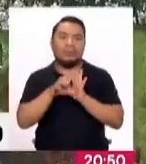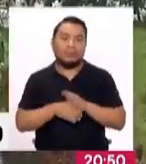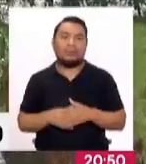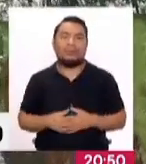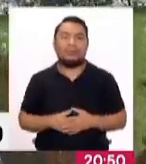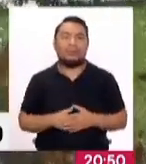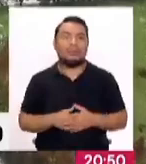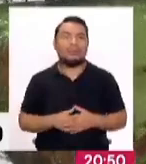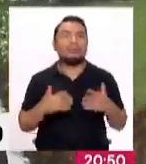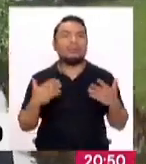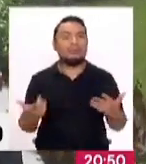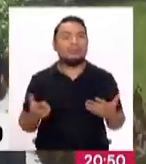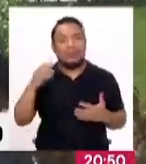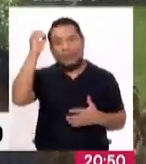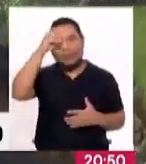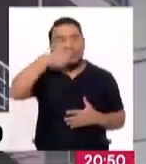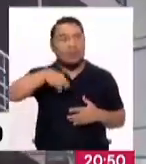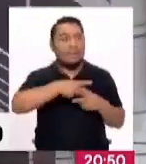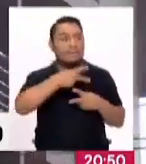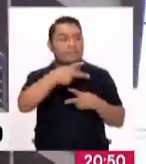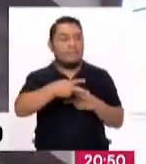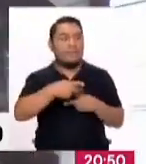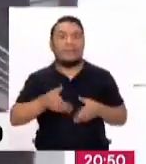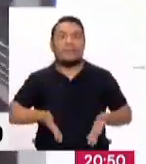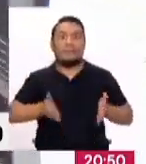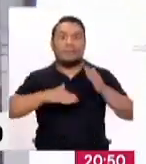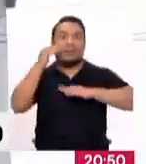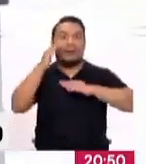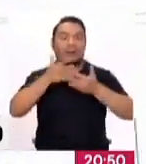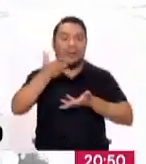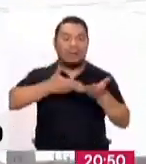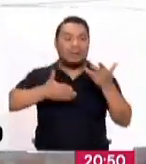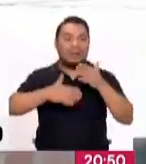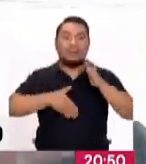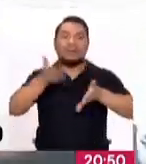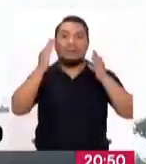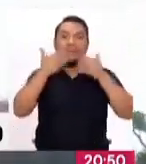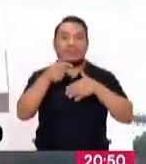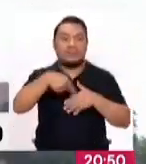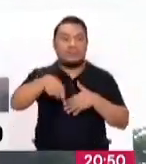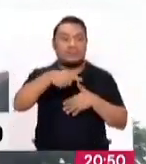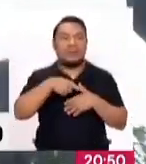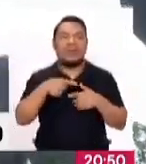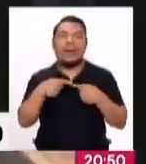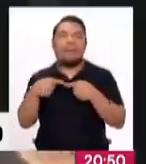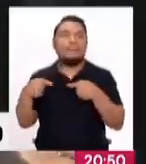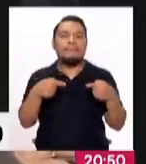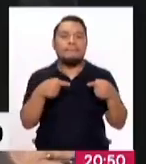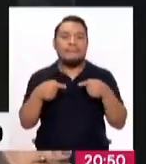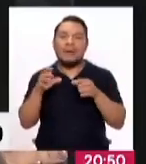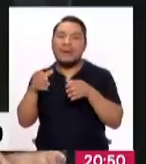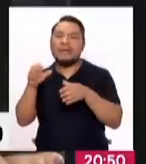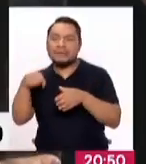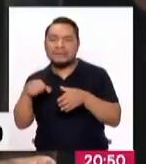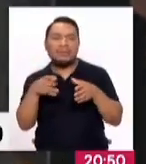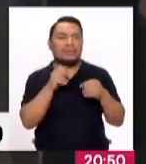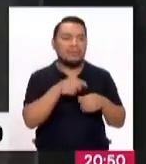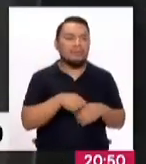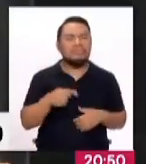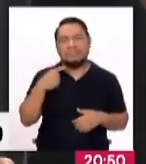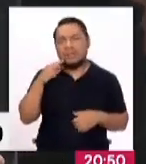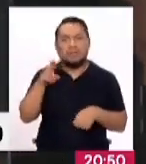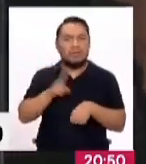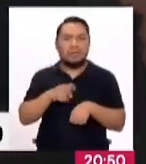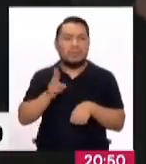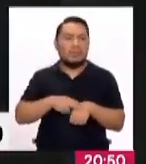República. Las opiniones de los vecinos que comparten áreas comunes en edificios están divididas. Sí, yo creo que normal. Cada